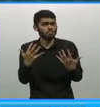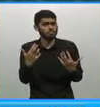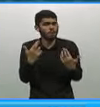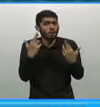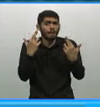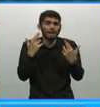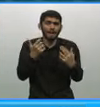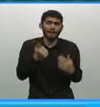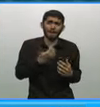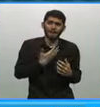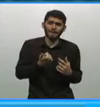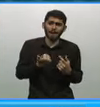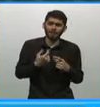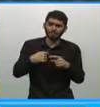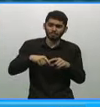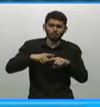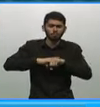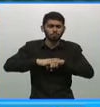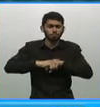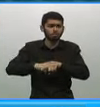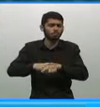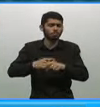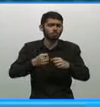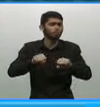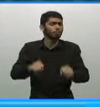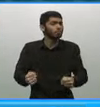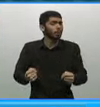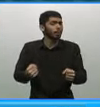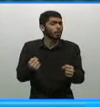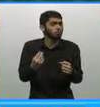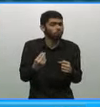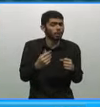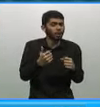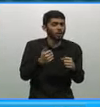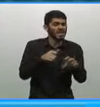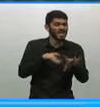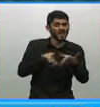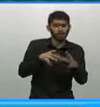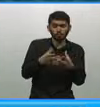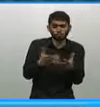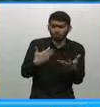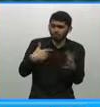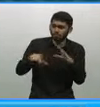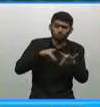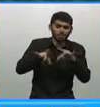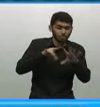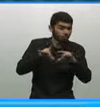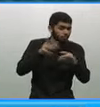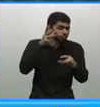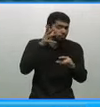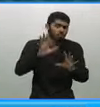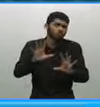la determinación de suspender la fecha del fútbol argentino teniendo en cuenta la preparación de la selección argentina, nada más ni nada menos que